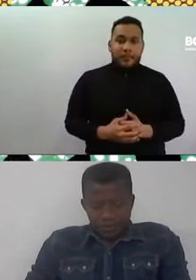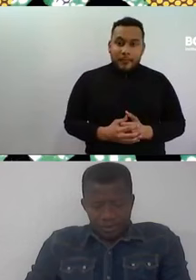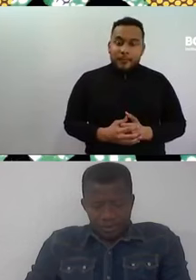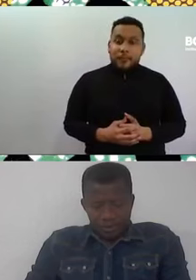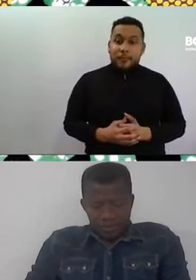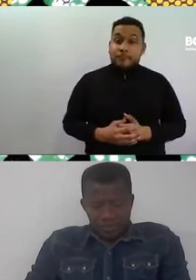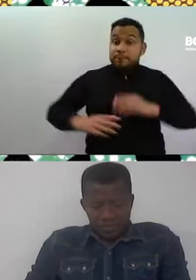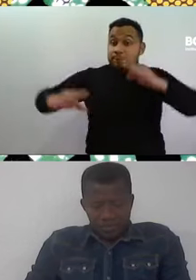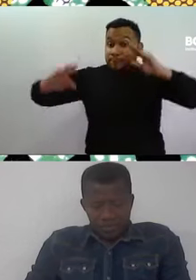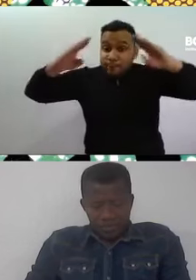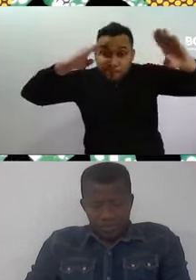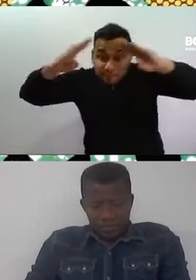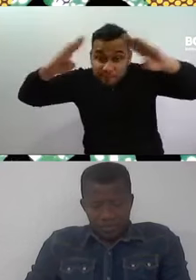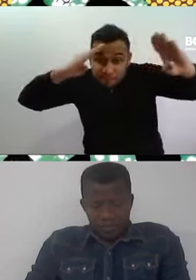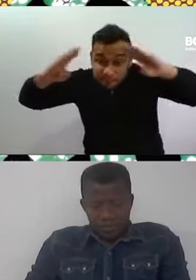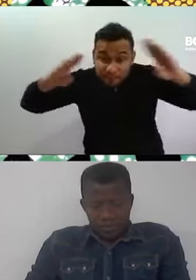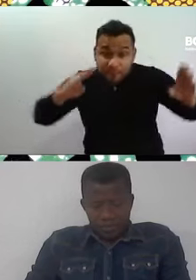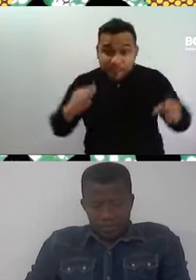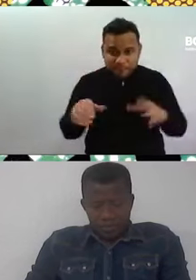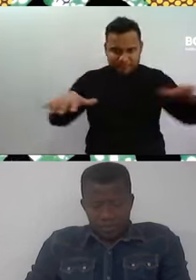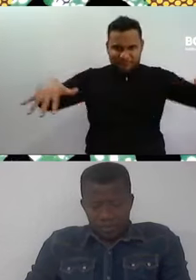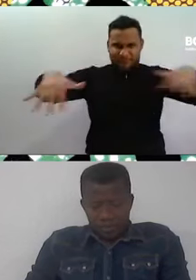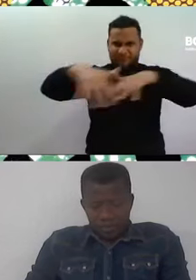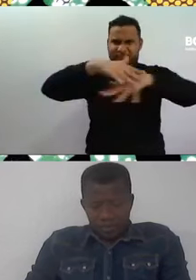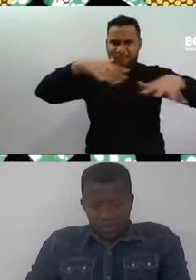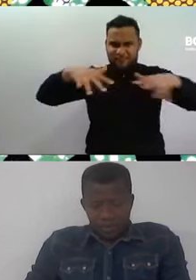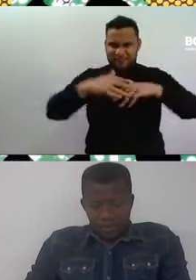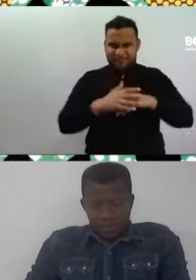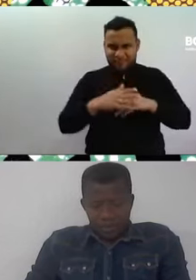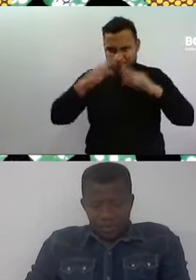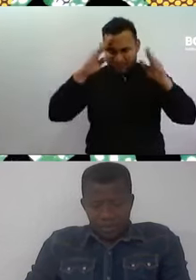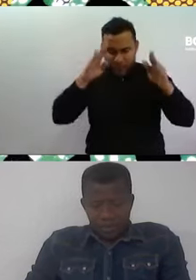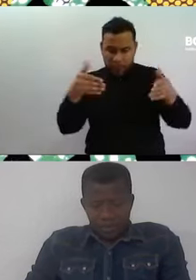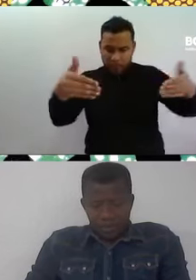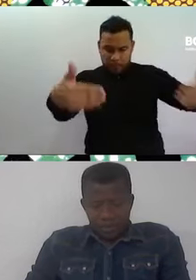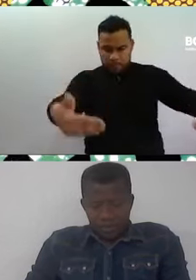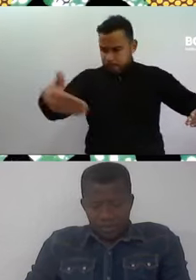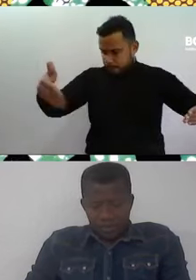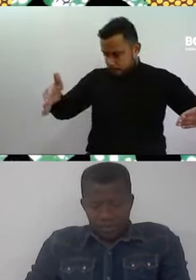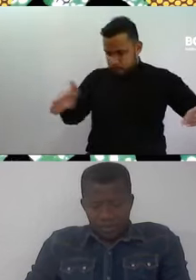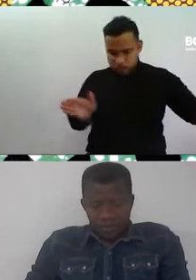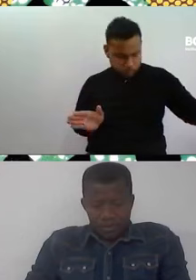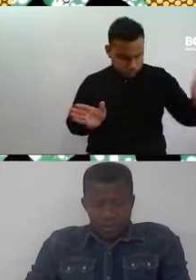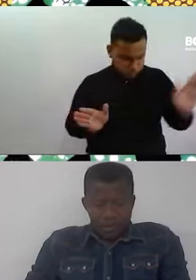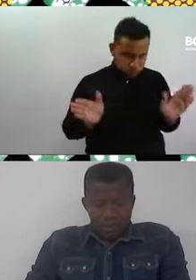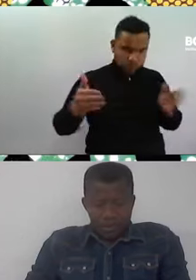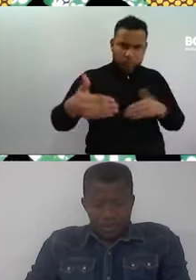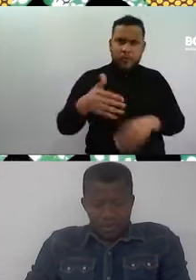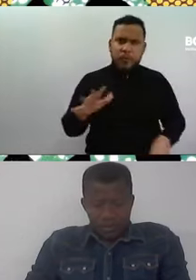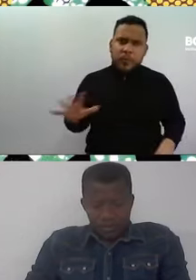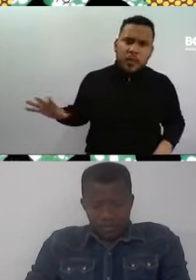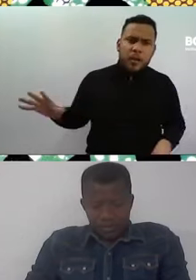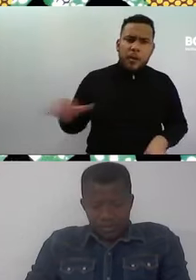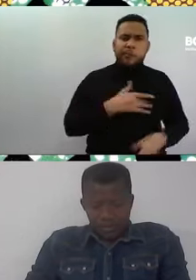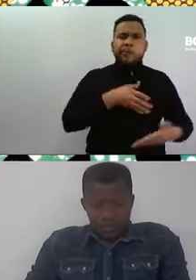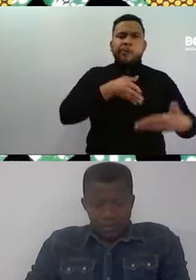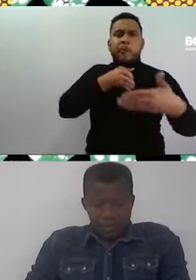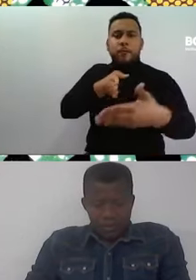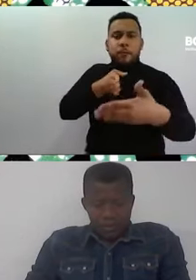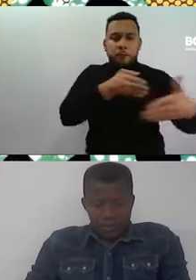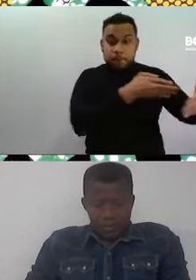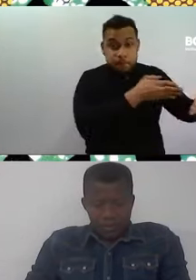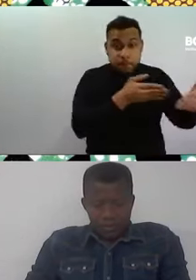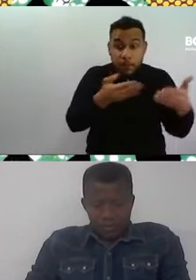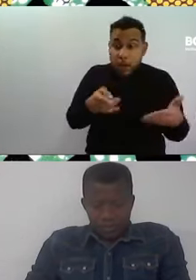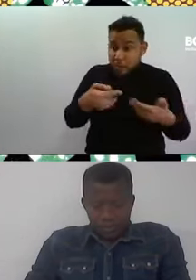patio, ese patio, límites, que en estos momentos todo tiene límites, pero eso es patio sin